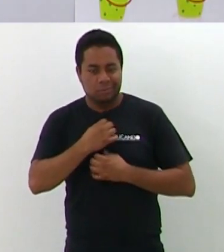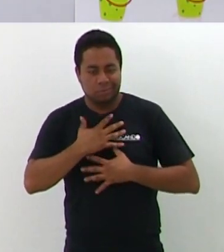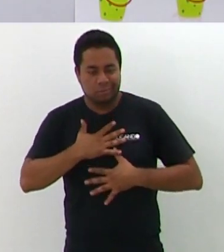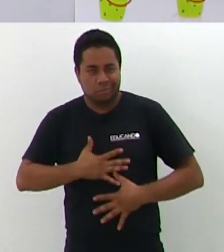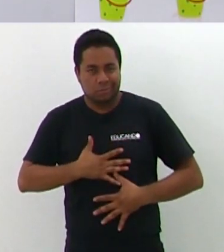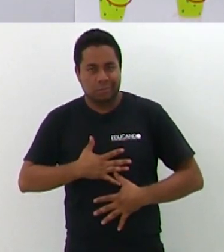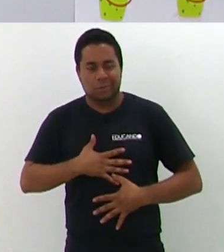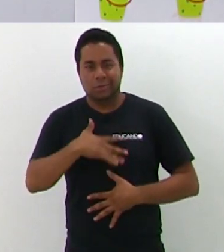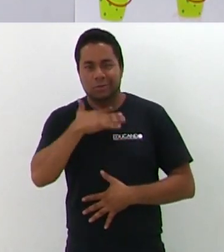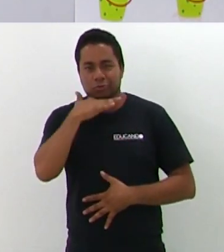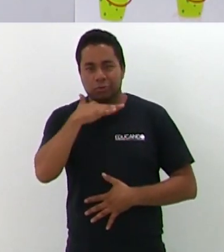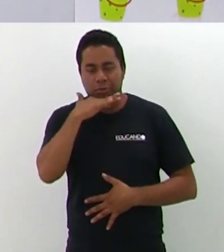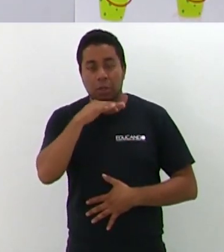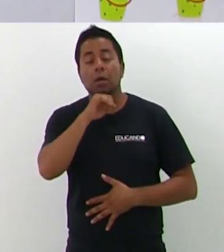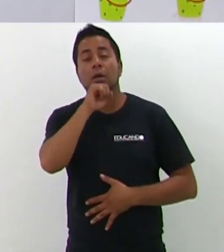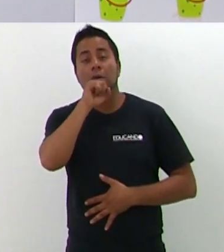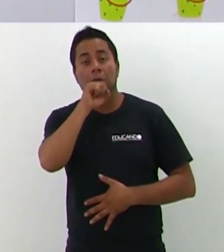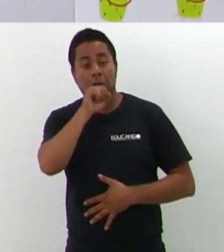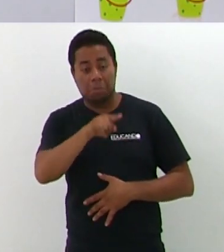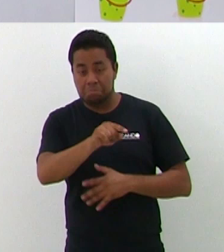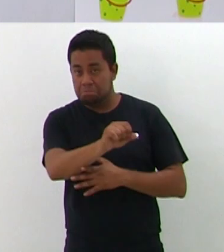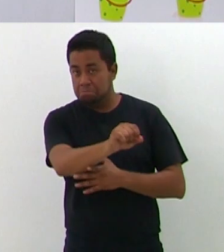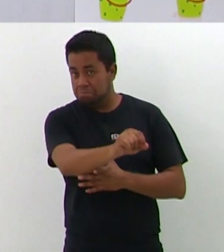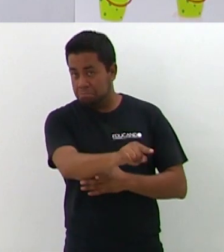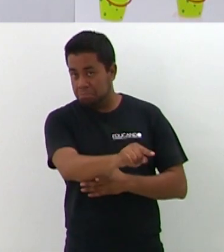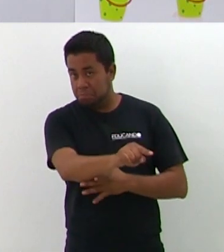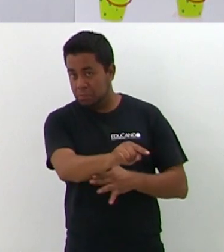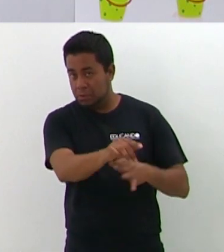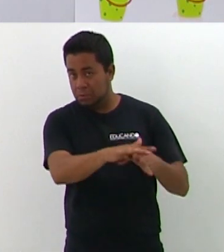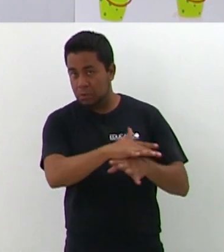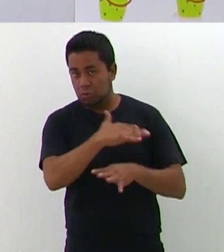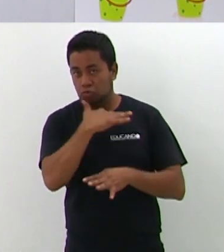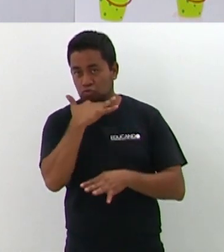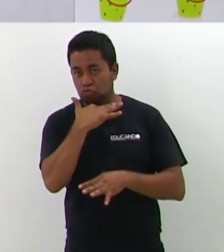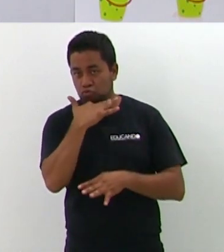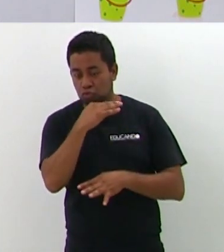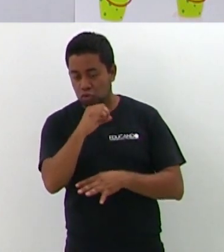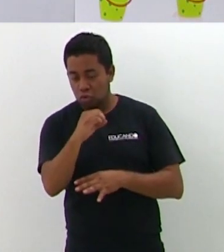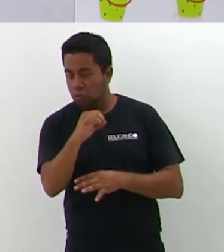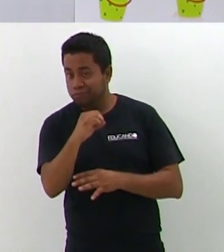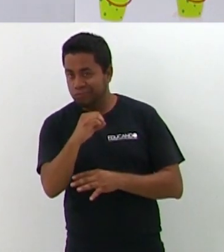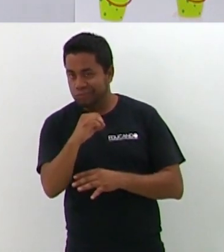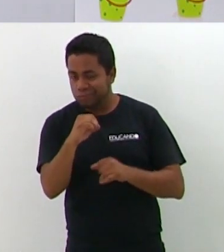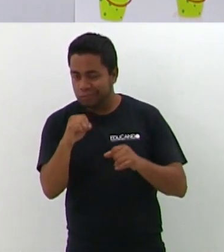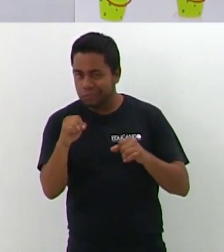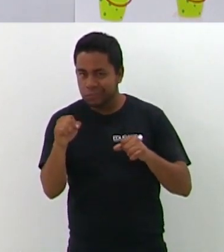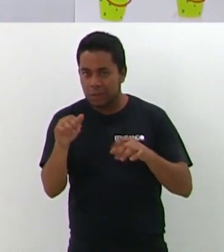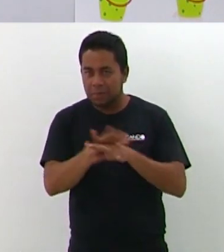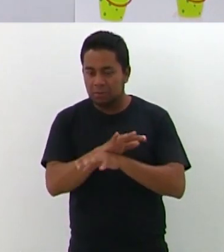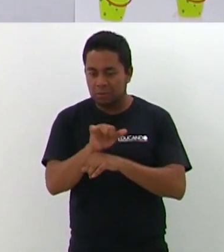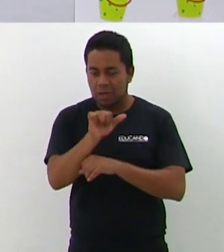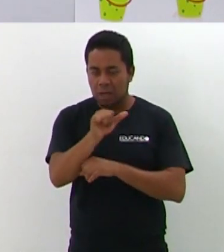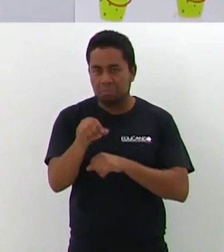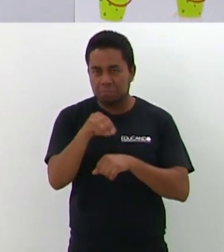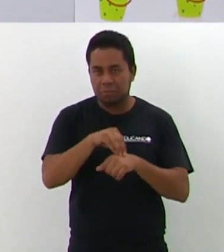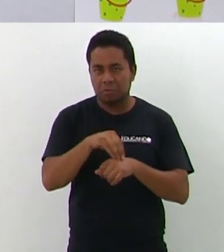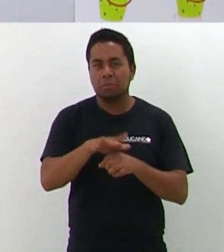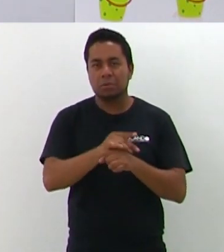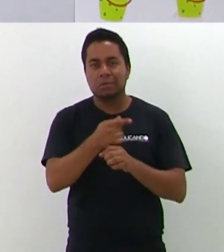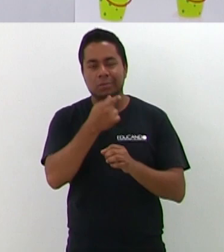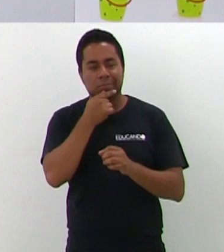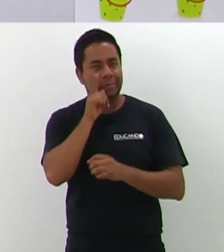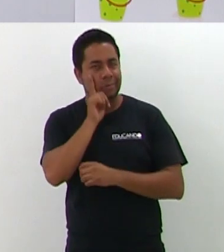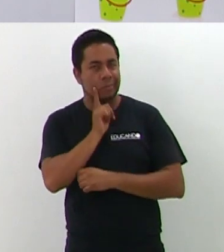Bien, de igual manera cambiamos sucio, la O por la A, porque estamos hablando de una